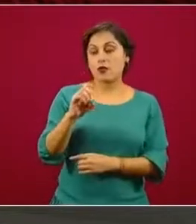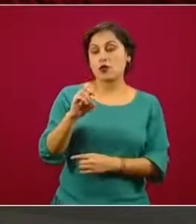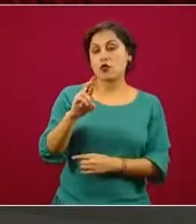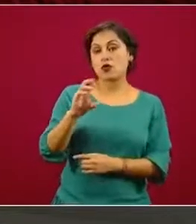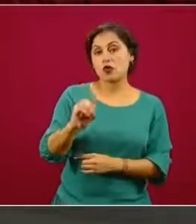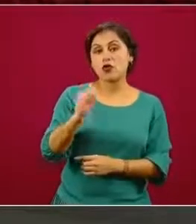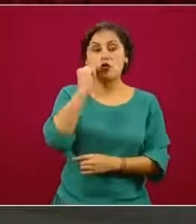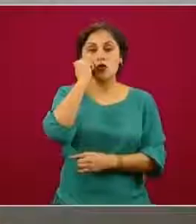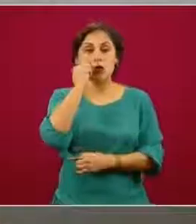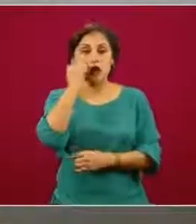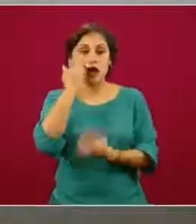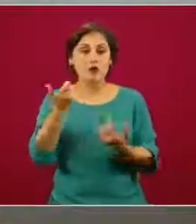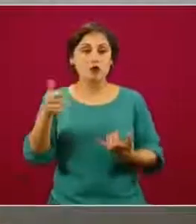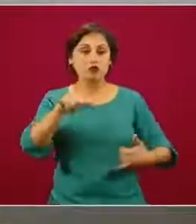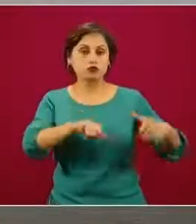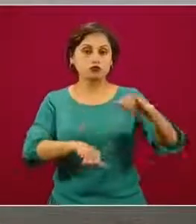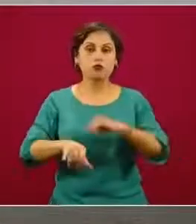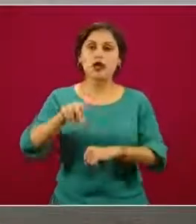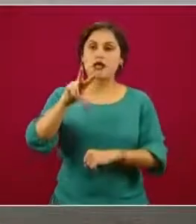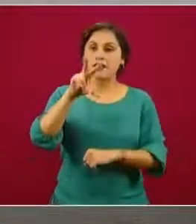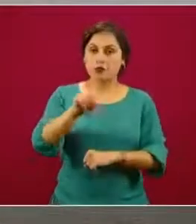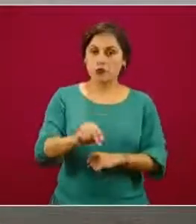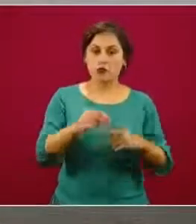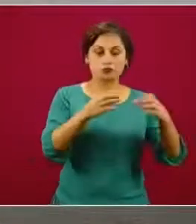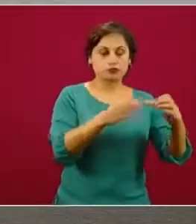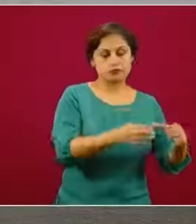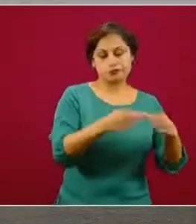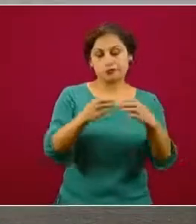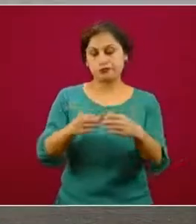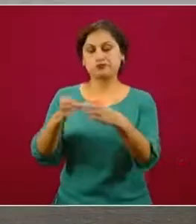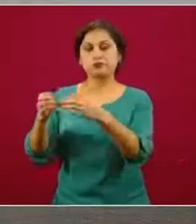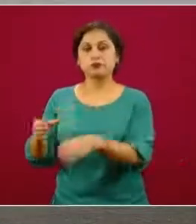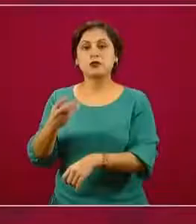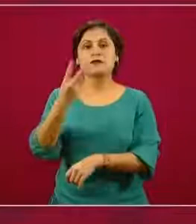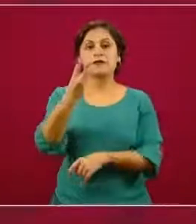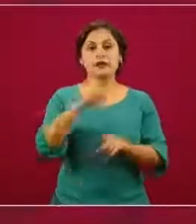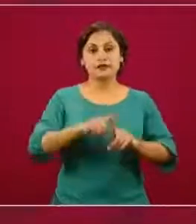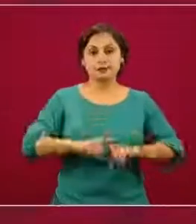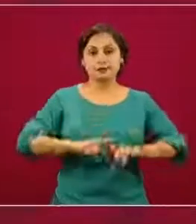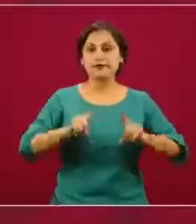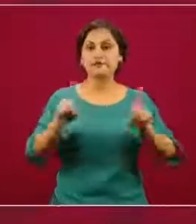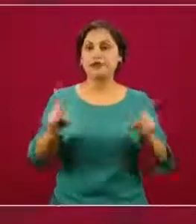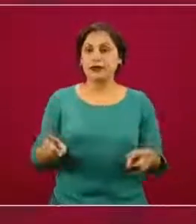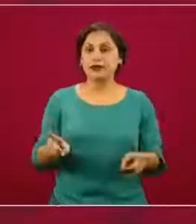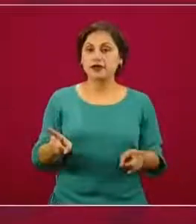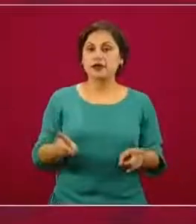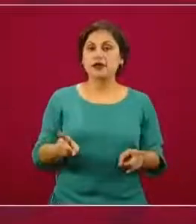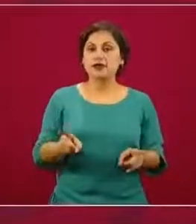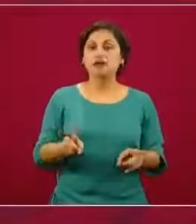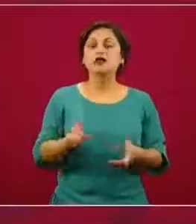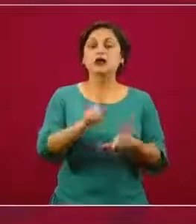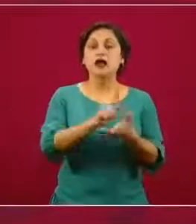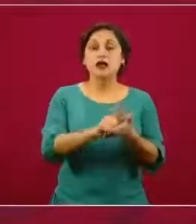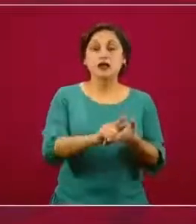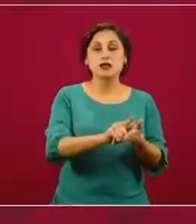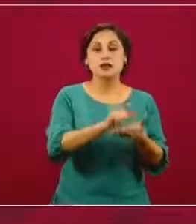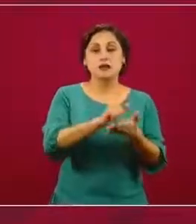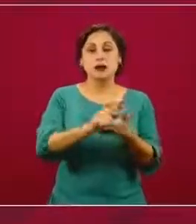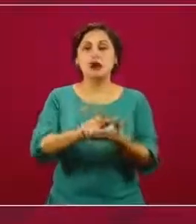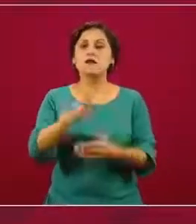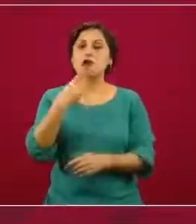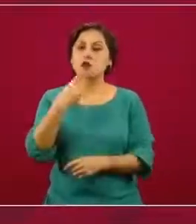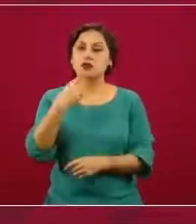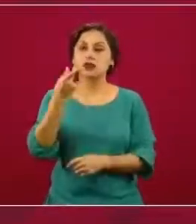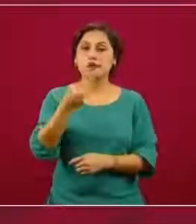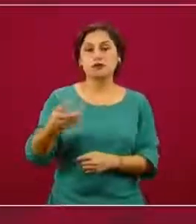acuerdan de ese punto? Entonces, utilizar los 3 recipientes separados y en cada etapa irlos utilizando, pero no mezclar estos líquidos.